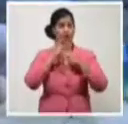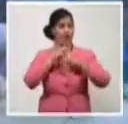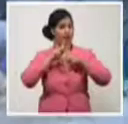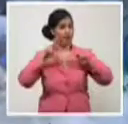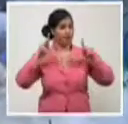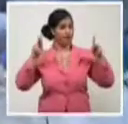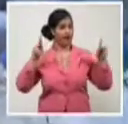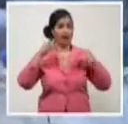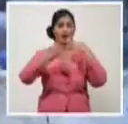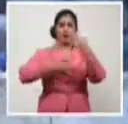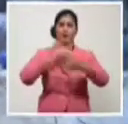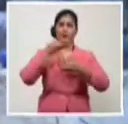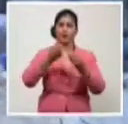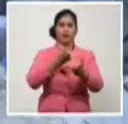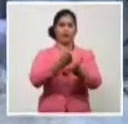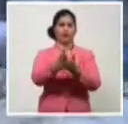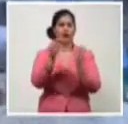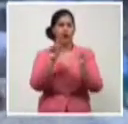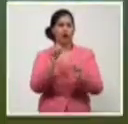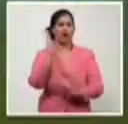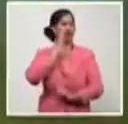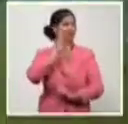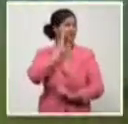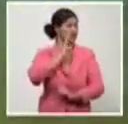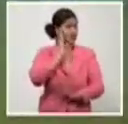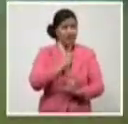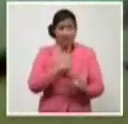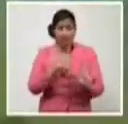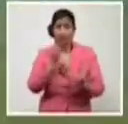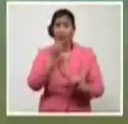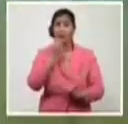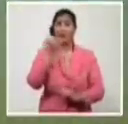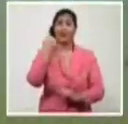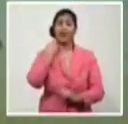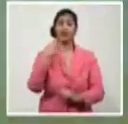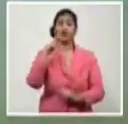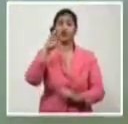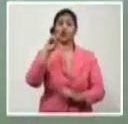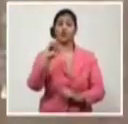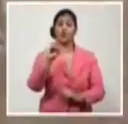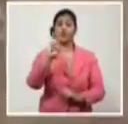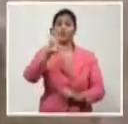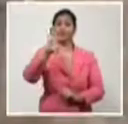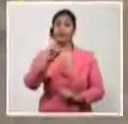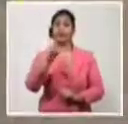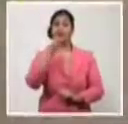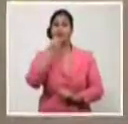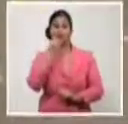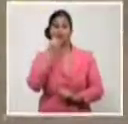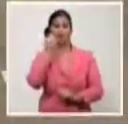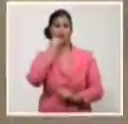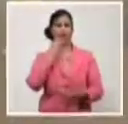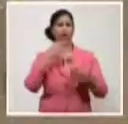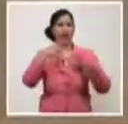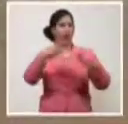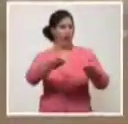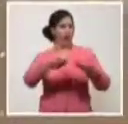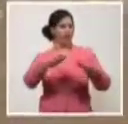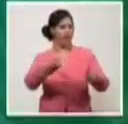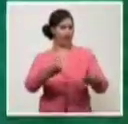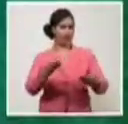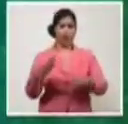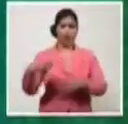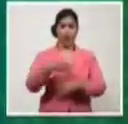de contaminación, para 2050 podría existir más plástico que peces en el mar. Es esta una